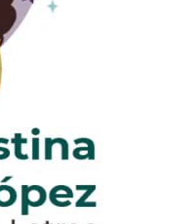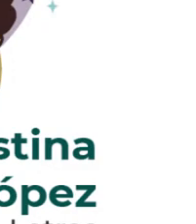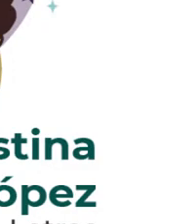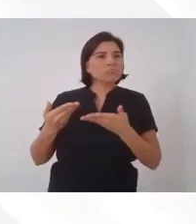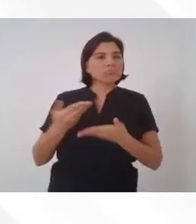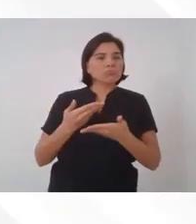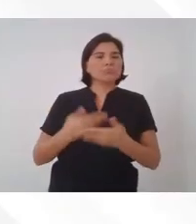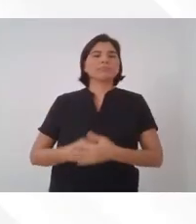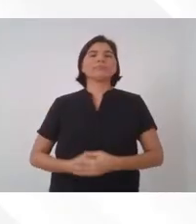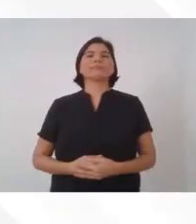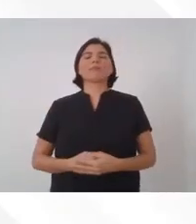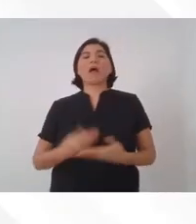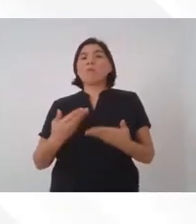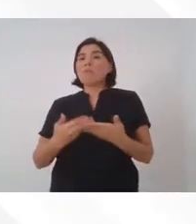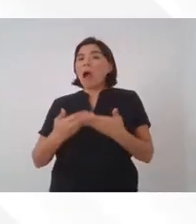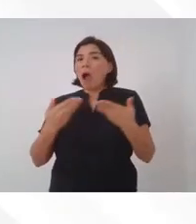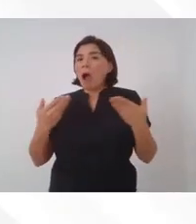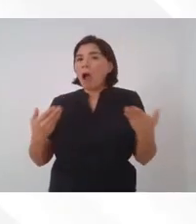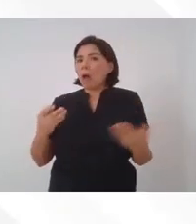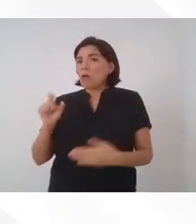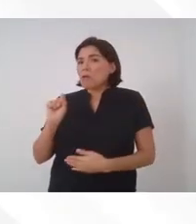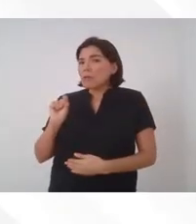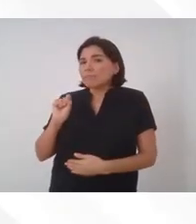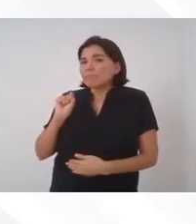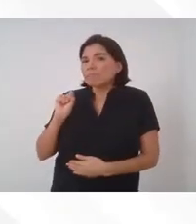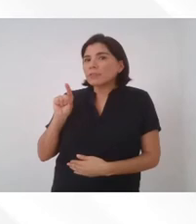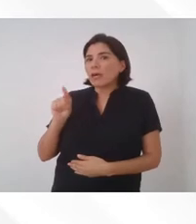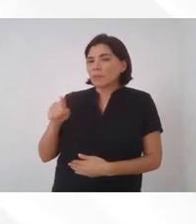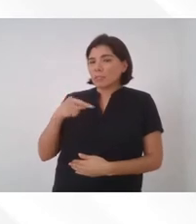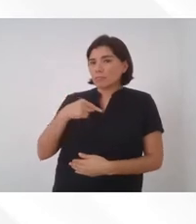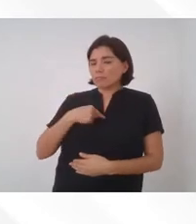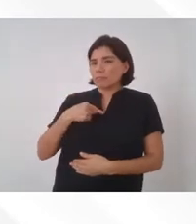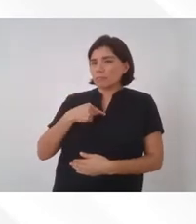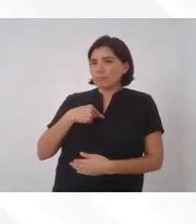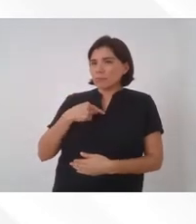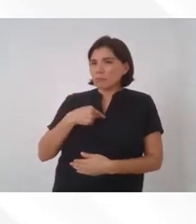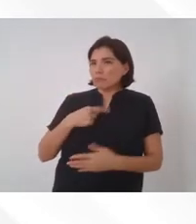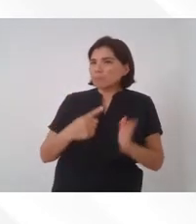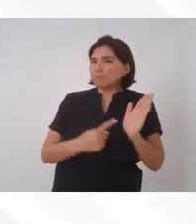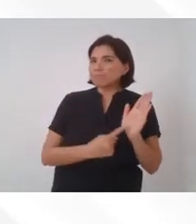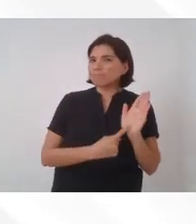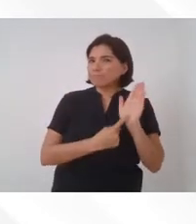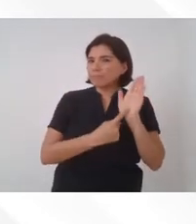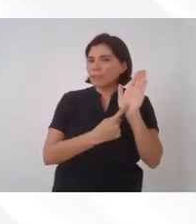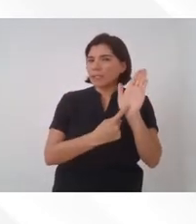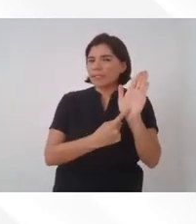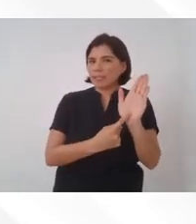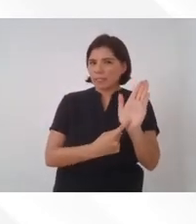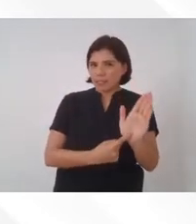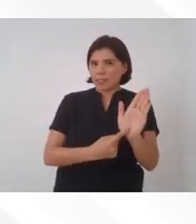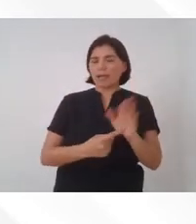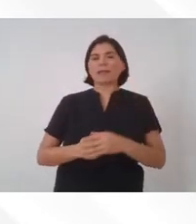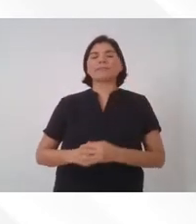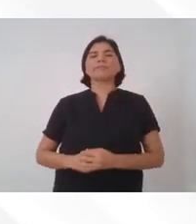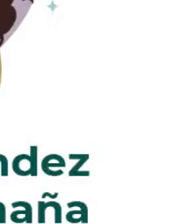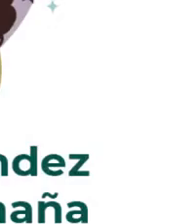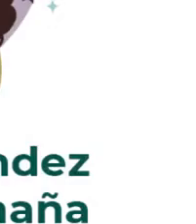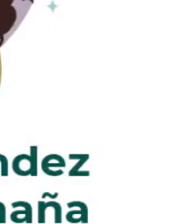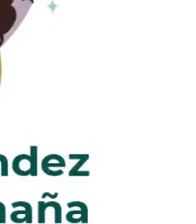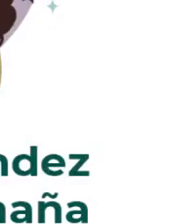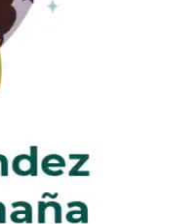Ahora también voy a presentar a Laura Hernández y